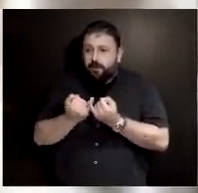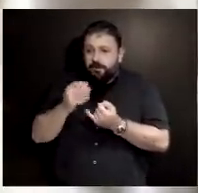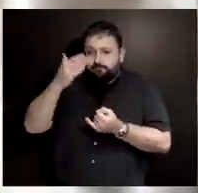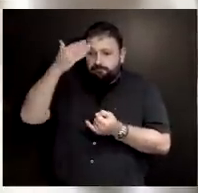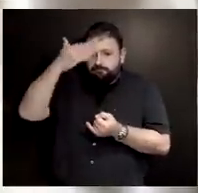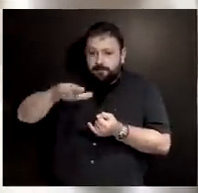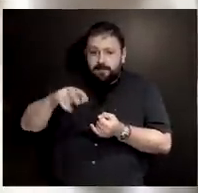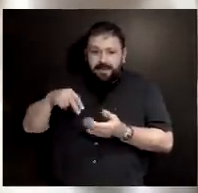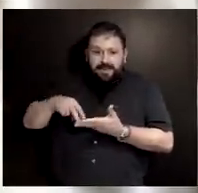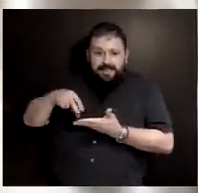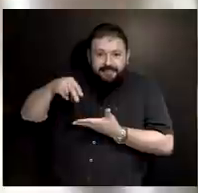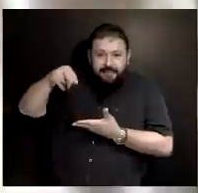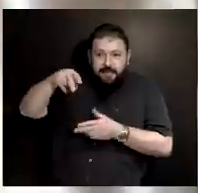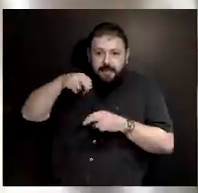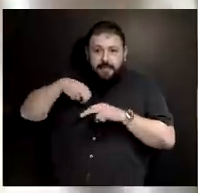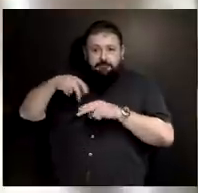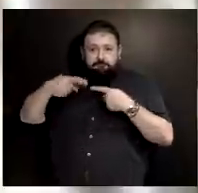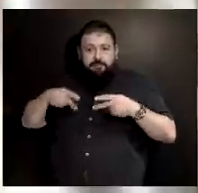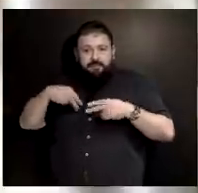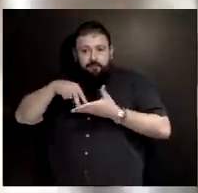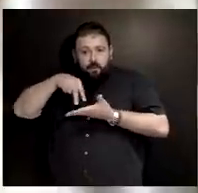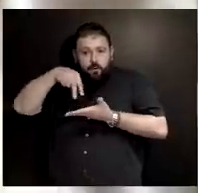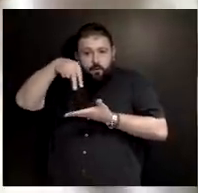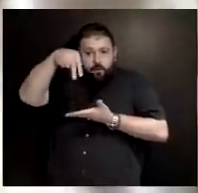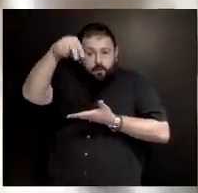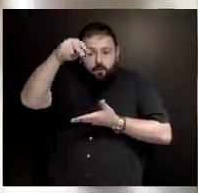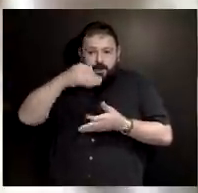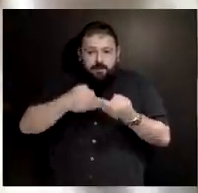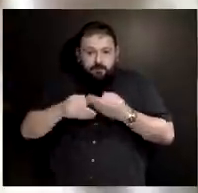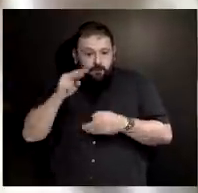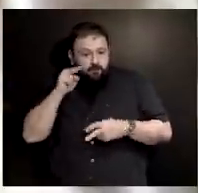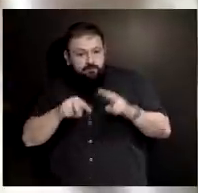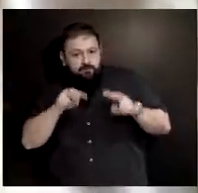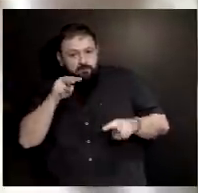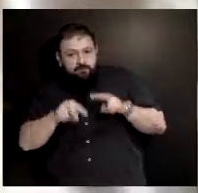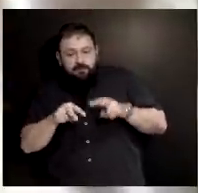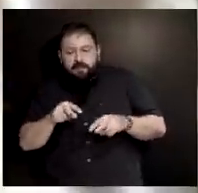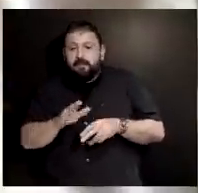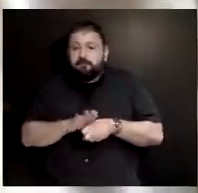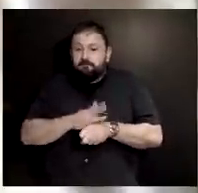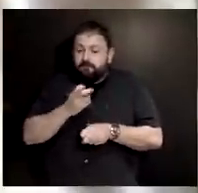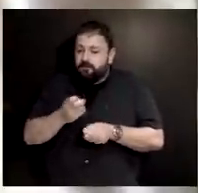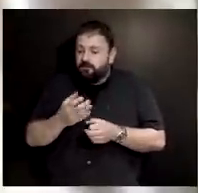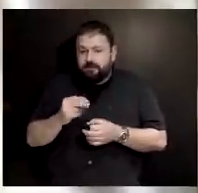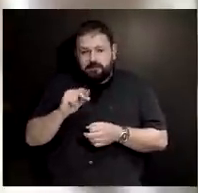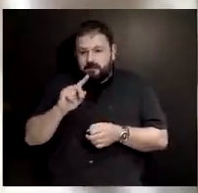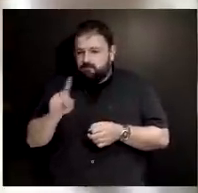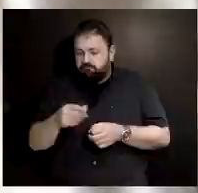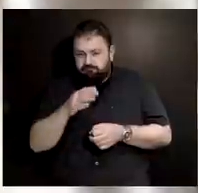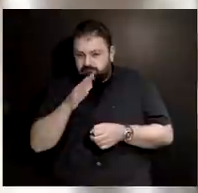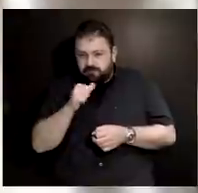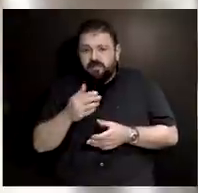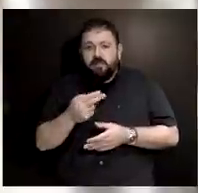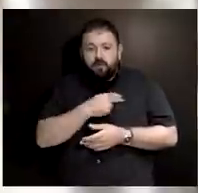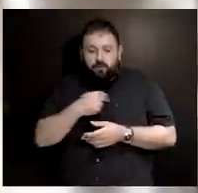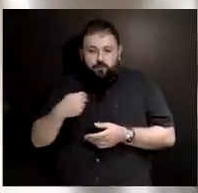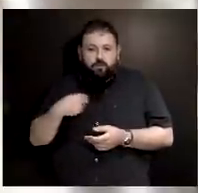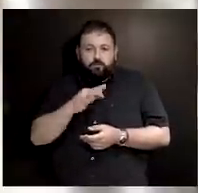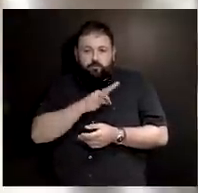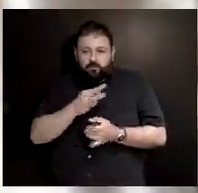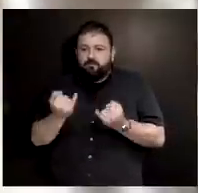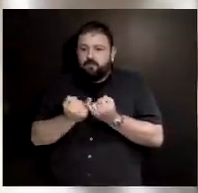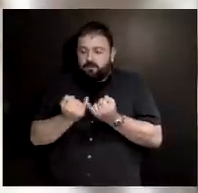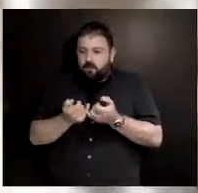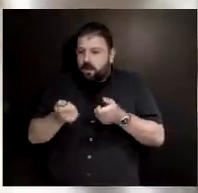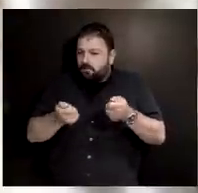viendo los entrenamientos, por supuesto eso no es viable. Vamos a hacer un sembrado en el centro del estadio para que todos podamos mantener la sana